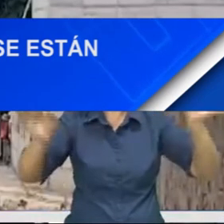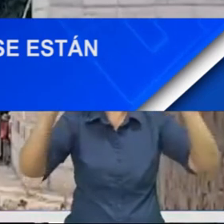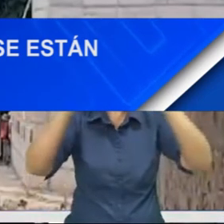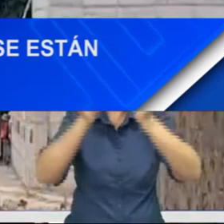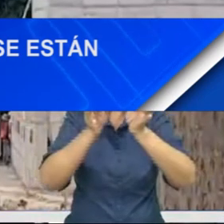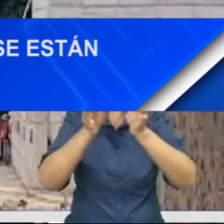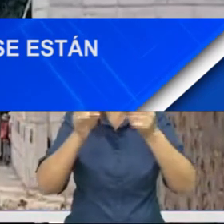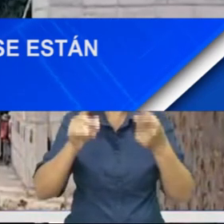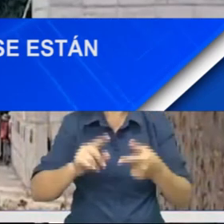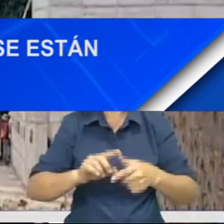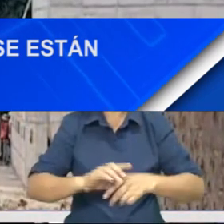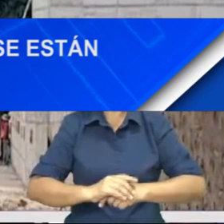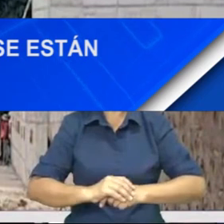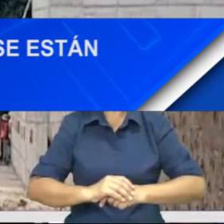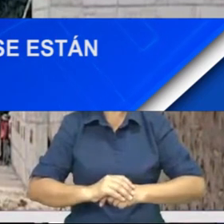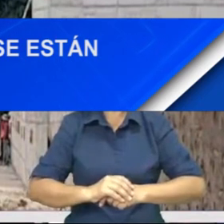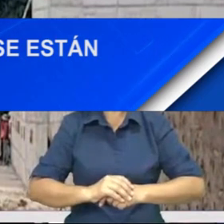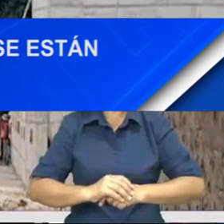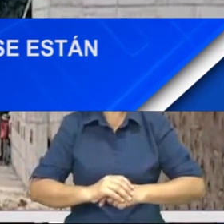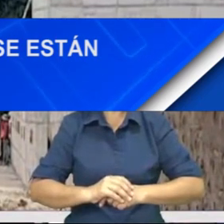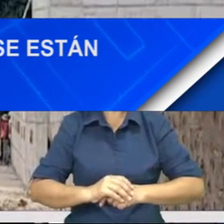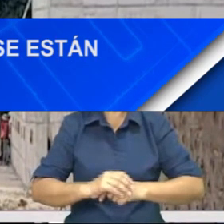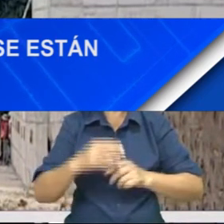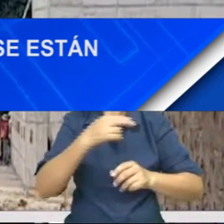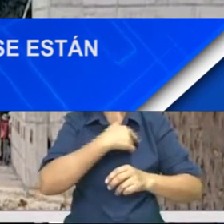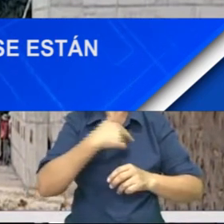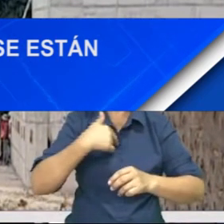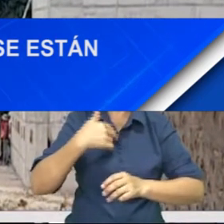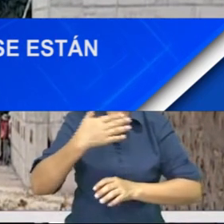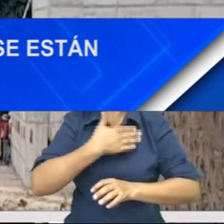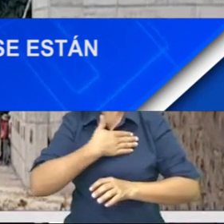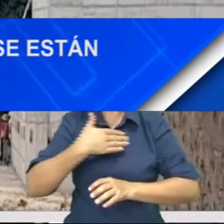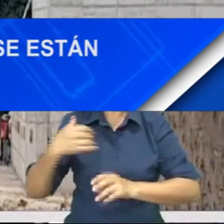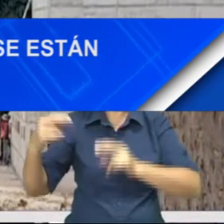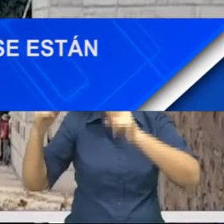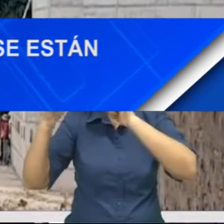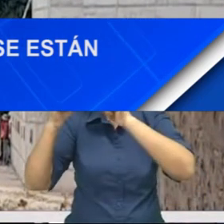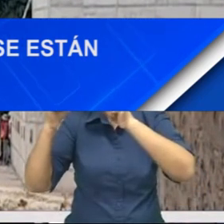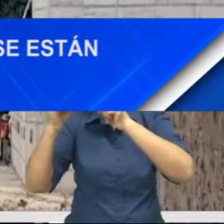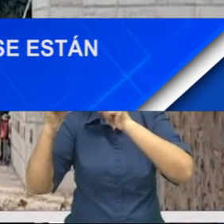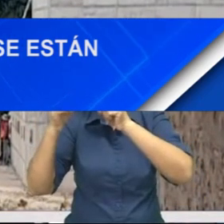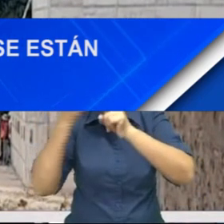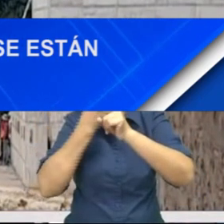Sí. ¿verdad? Viene a mejorar una conexión